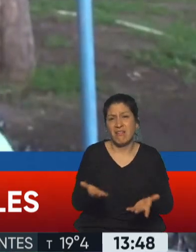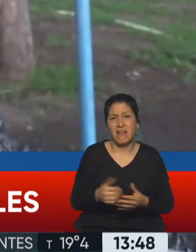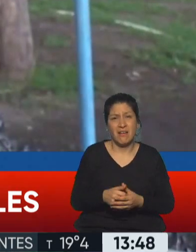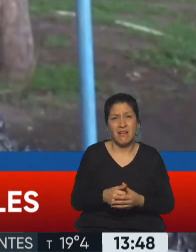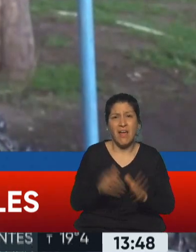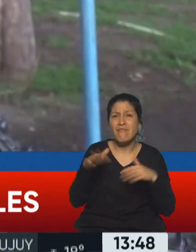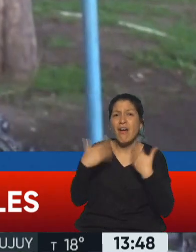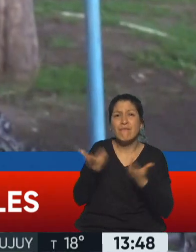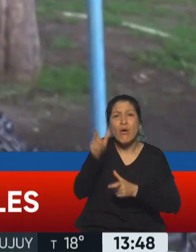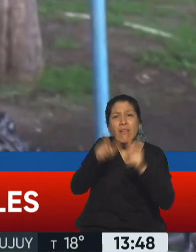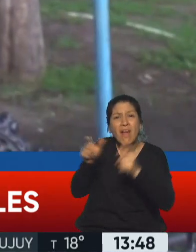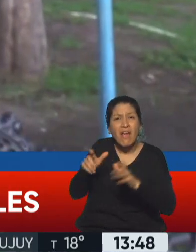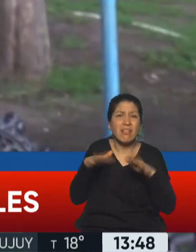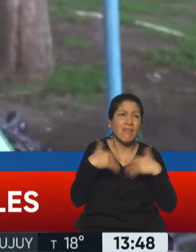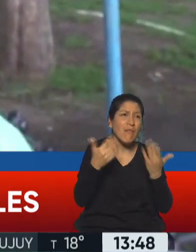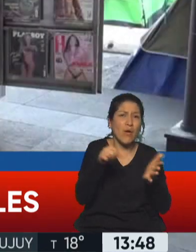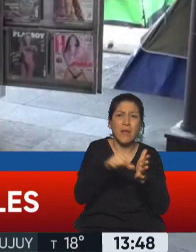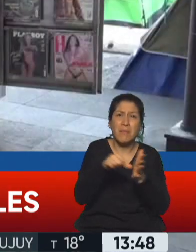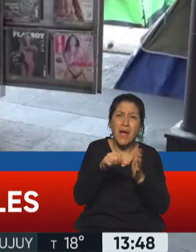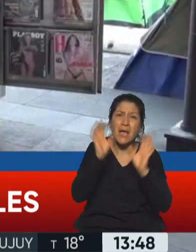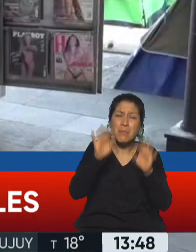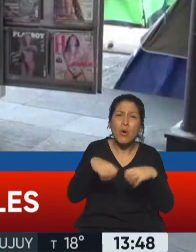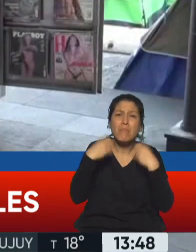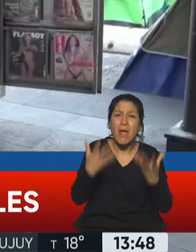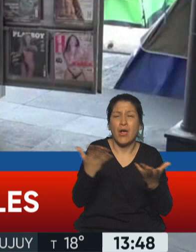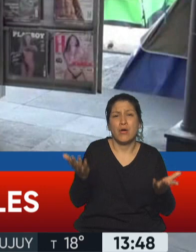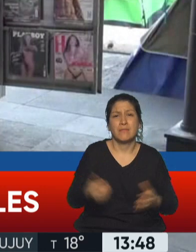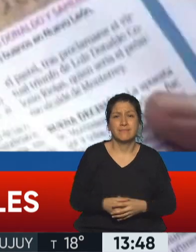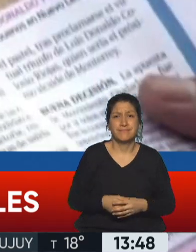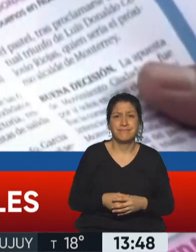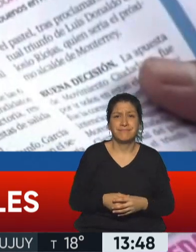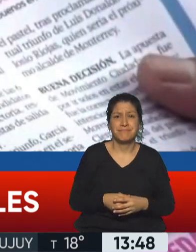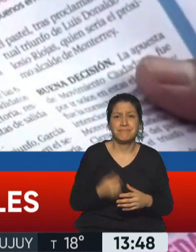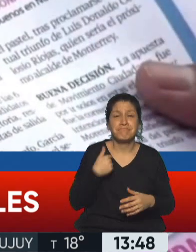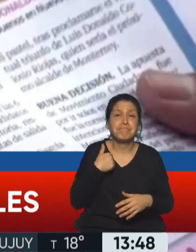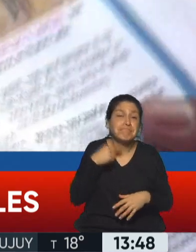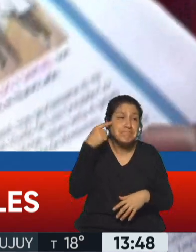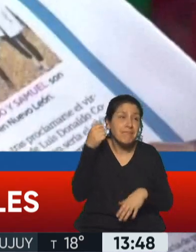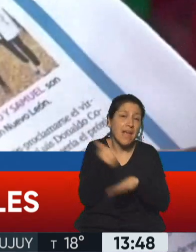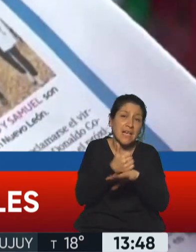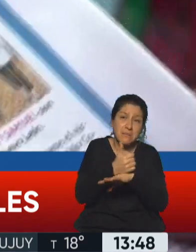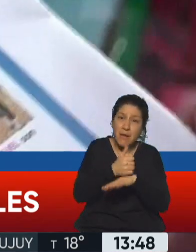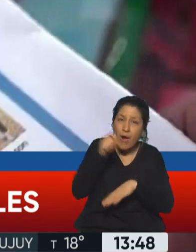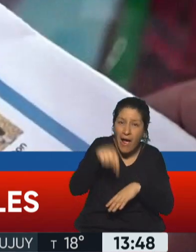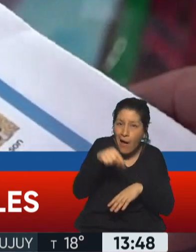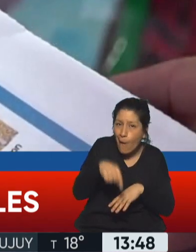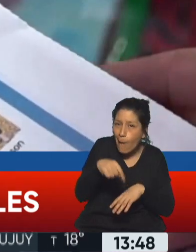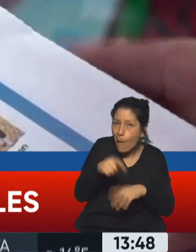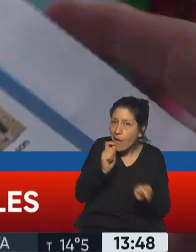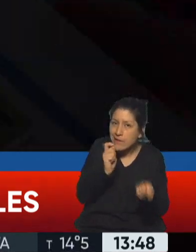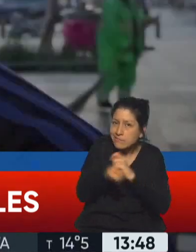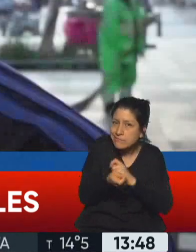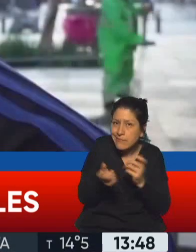por la gente, por el país, por estar mejor. Le digo que hay que esperar, porque pues ahorita no se va a verlo